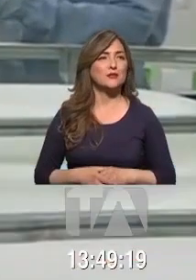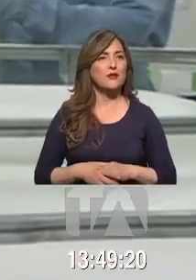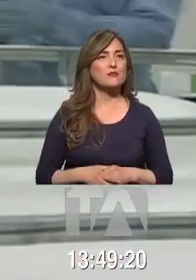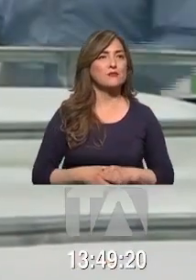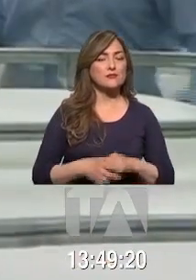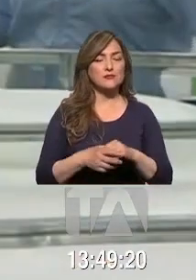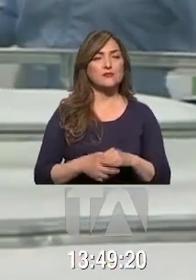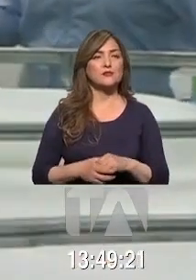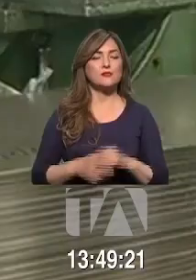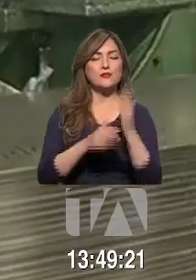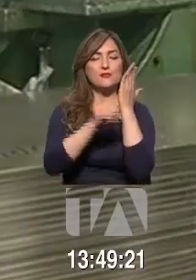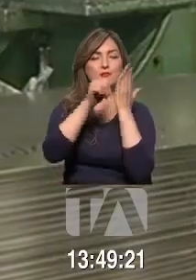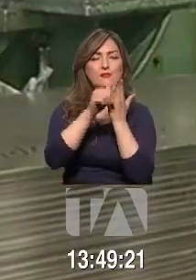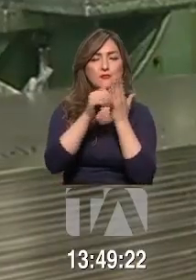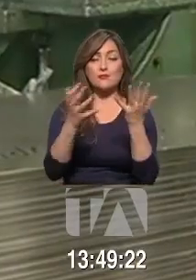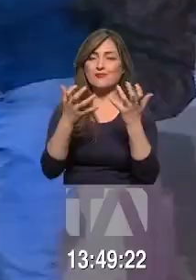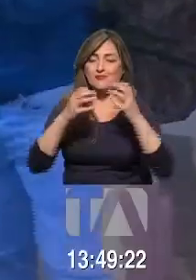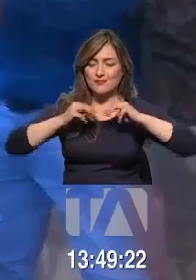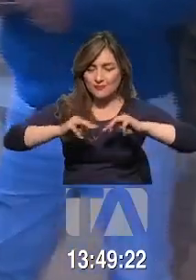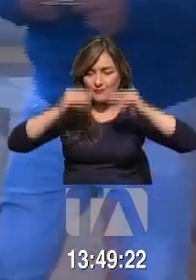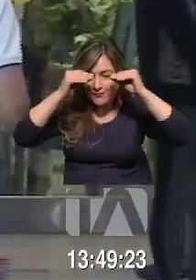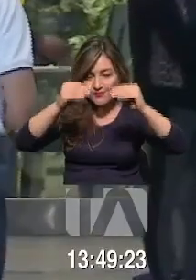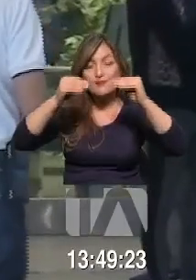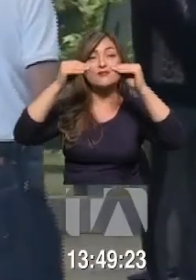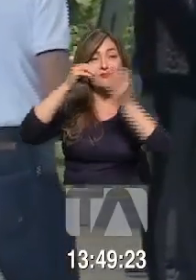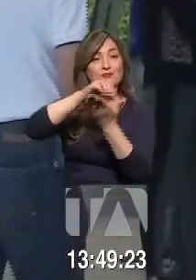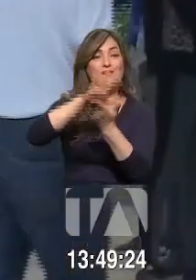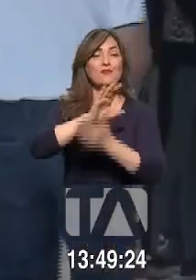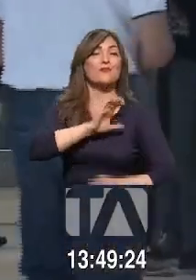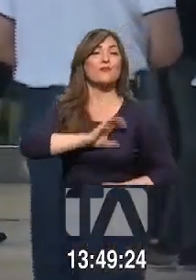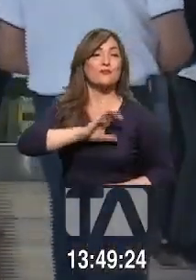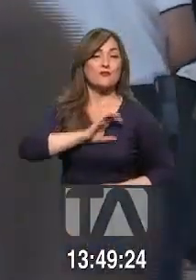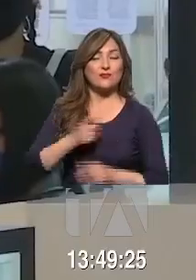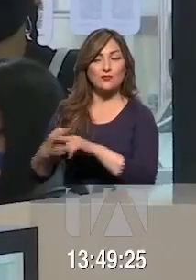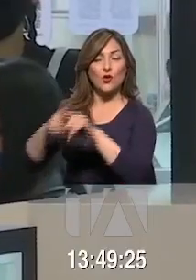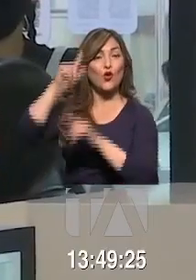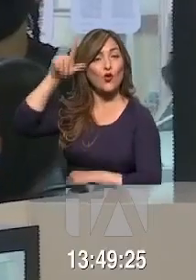ministerio también está dispuesto a enseñar la metodología para que sea puesta en marcha en municipios y en